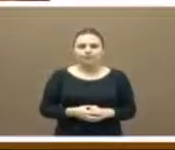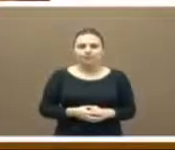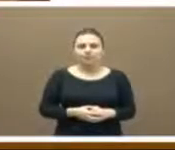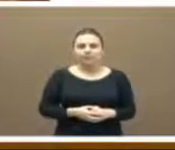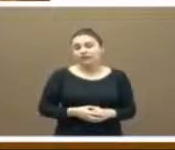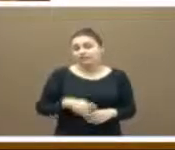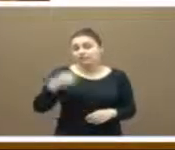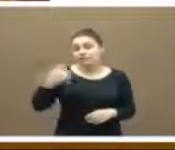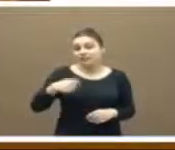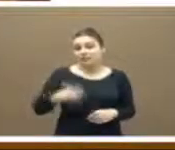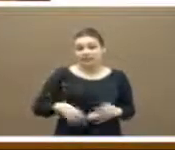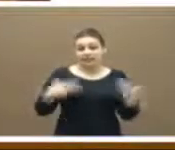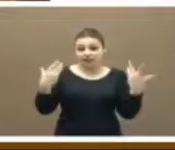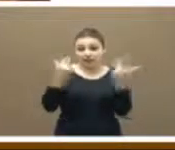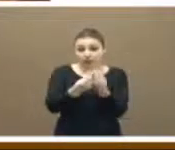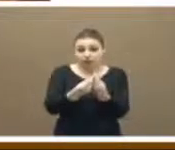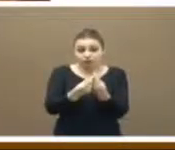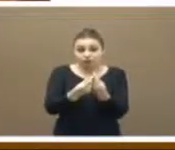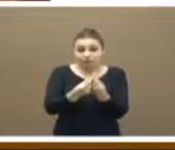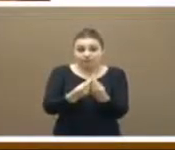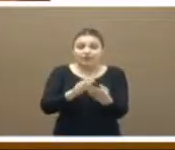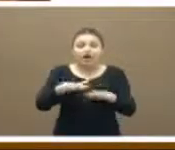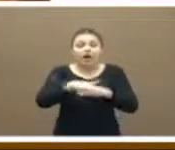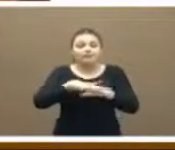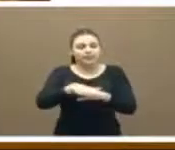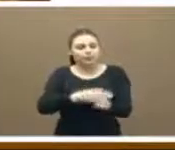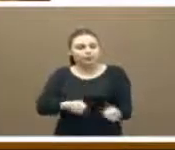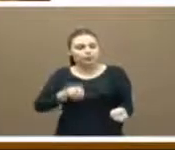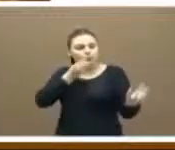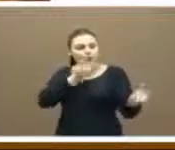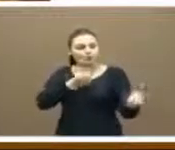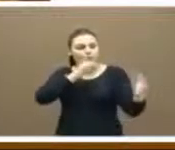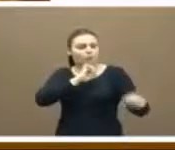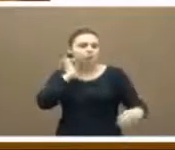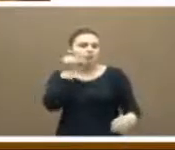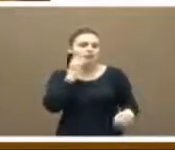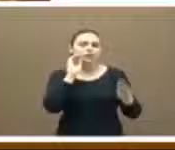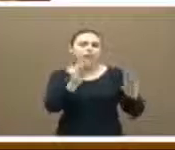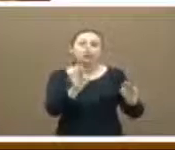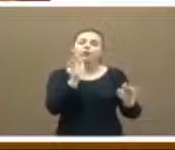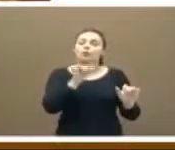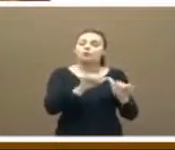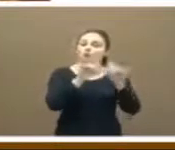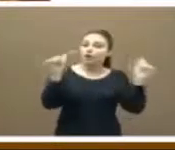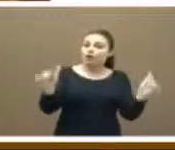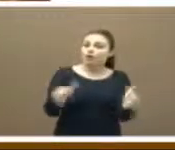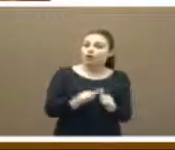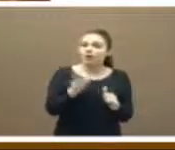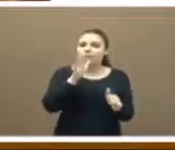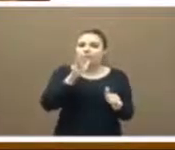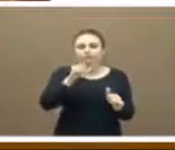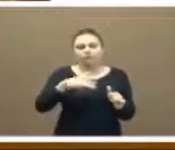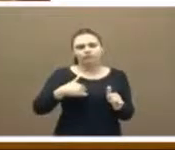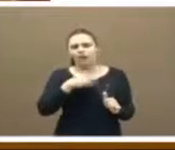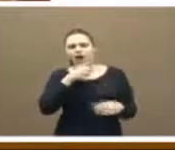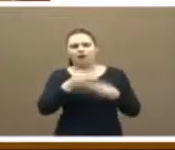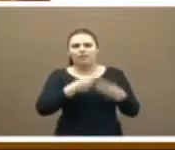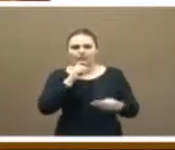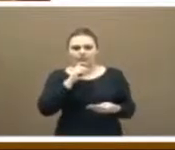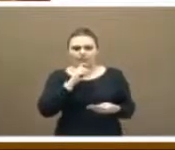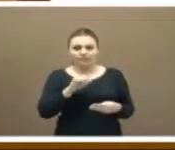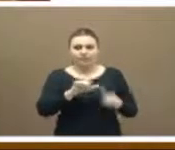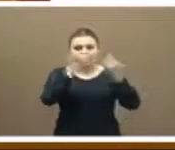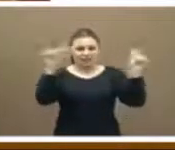El presidente de la Junta trasladó al ministro sus quejas por la forma y por el fondo. Las formas son